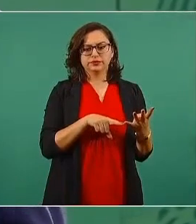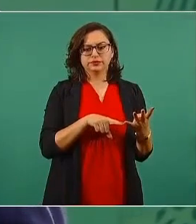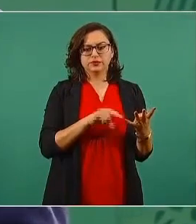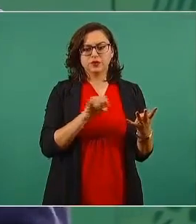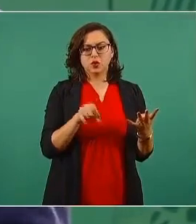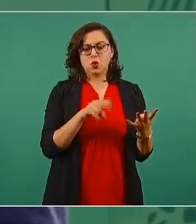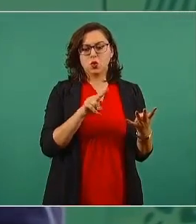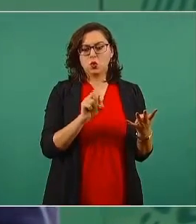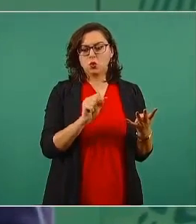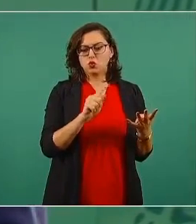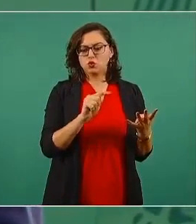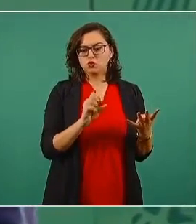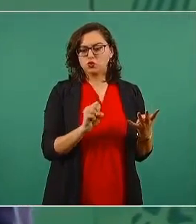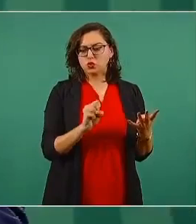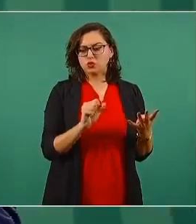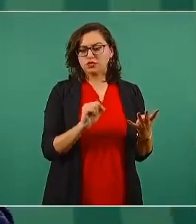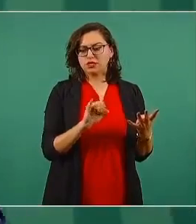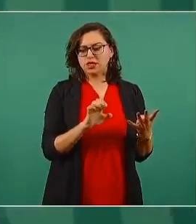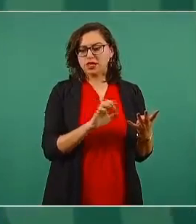Justo Sierra,